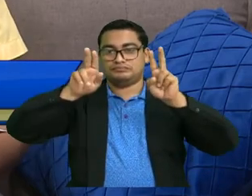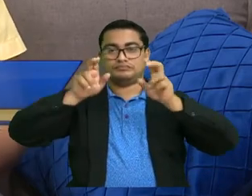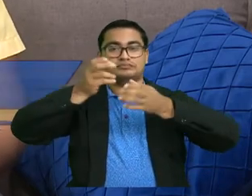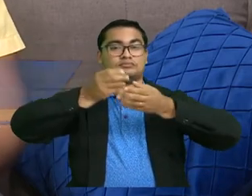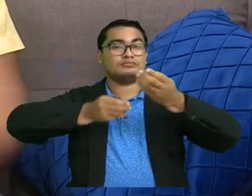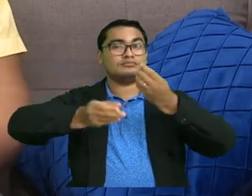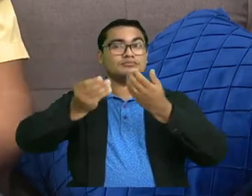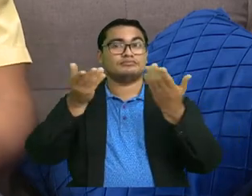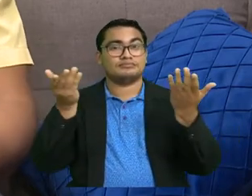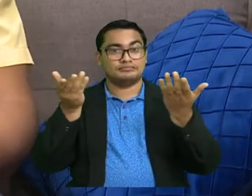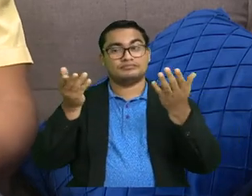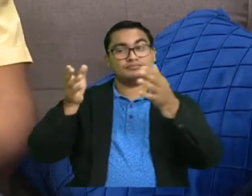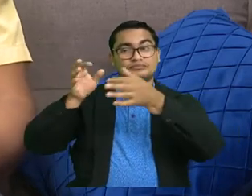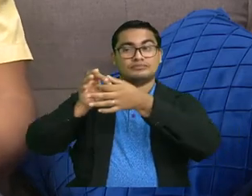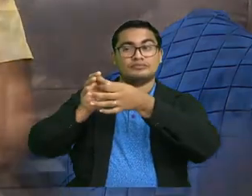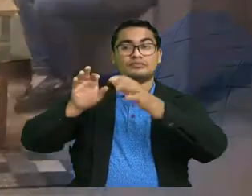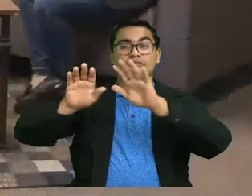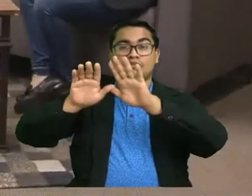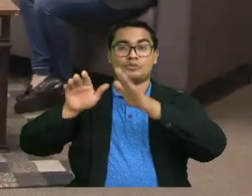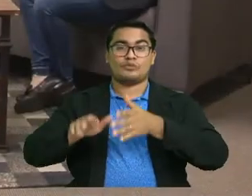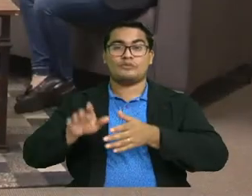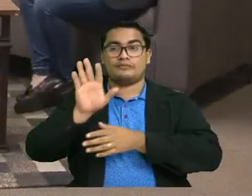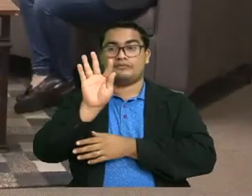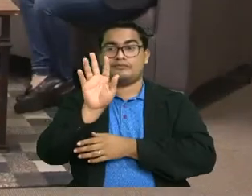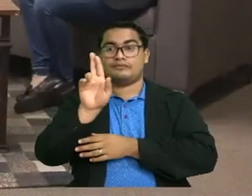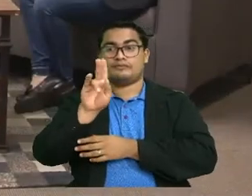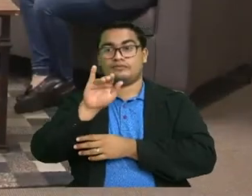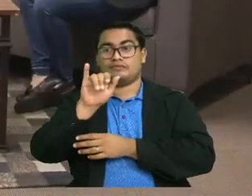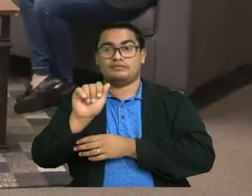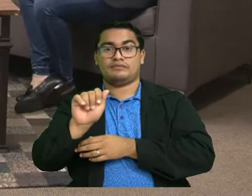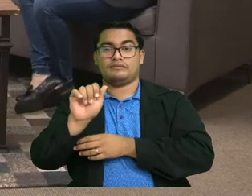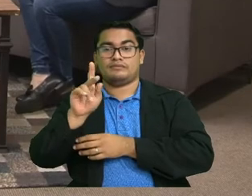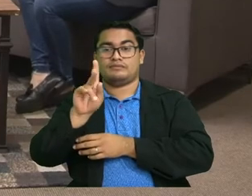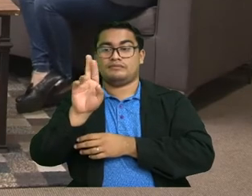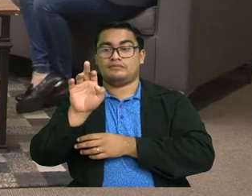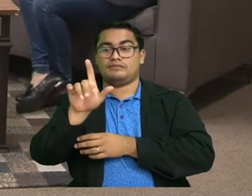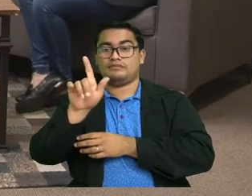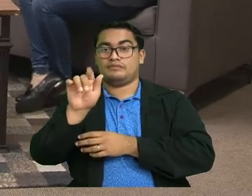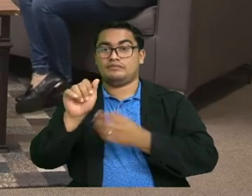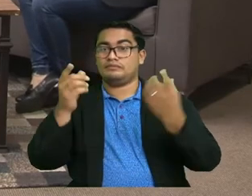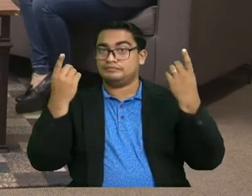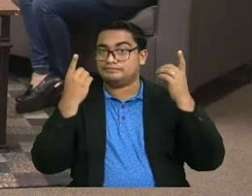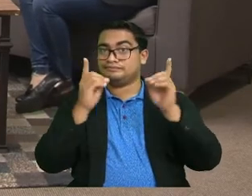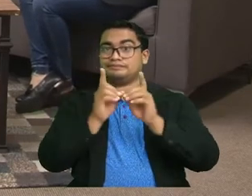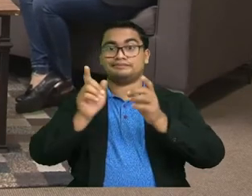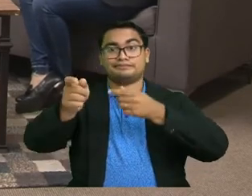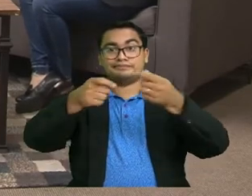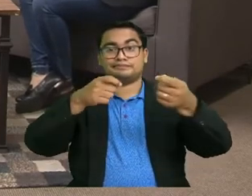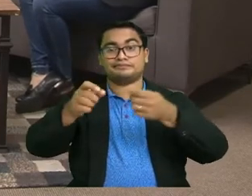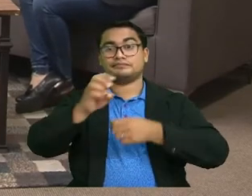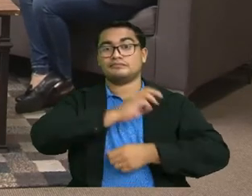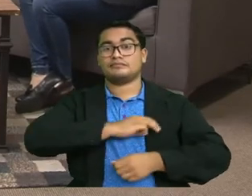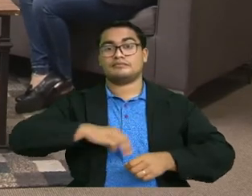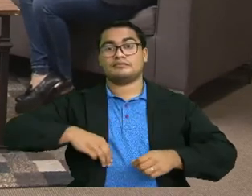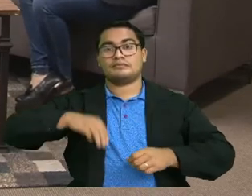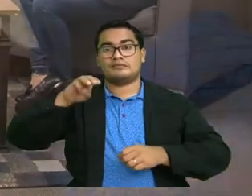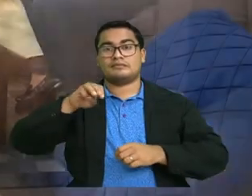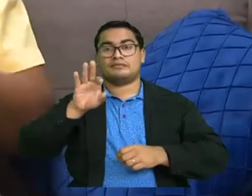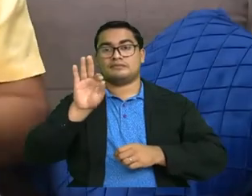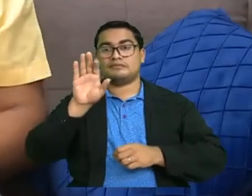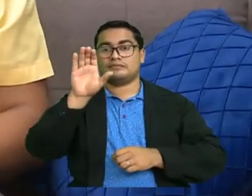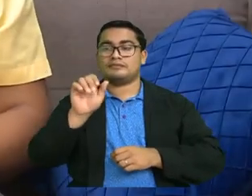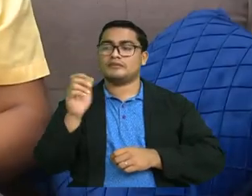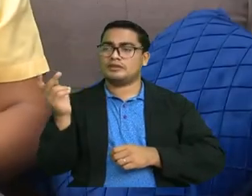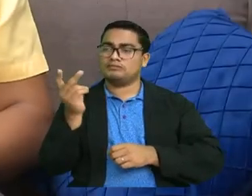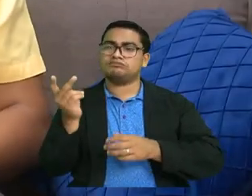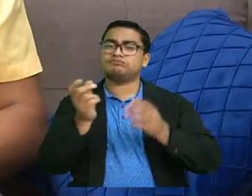y naranja, y junto a él la compañera Frania Peralta, directora de promoción y comercialización del MEFCA. Ambos una conversación muy interesante que